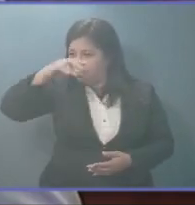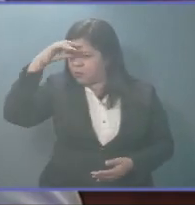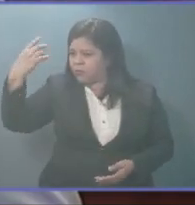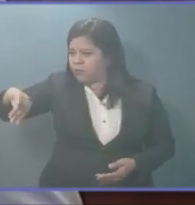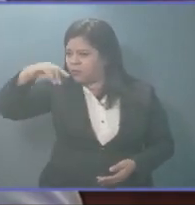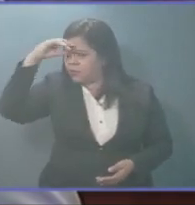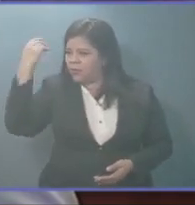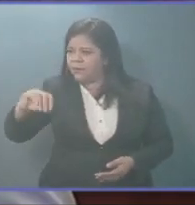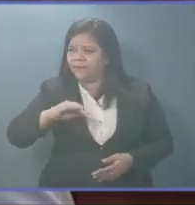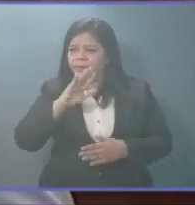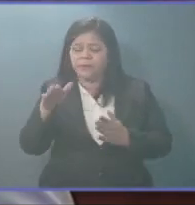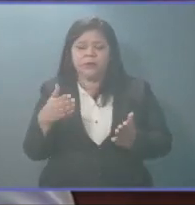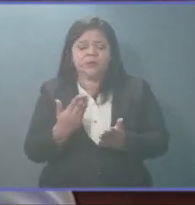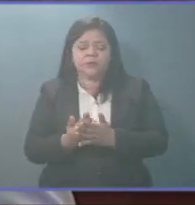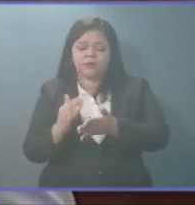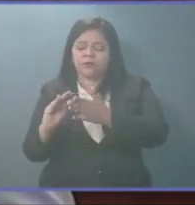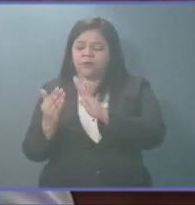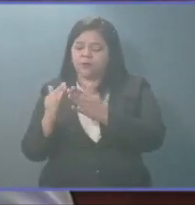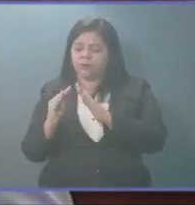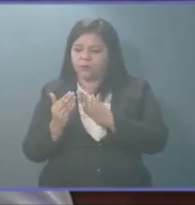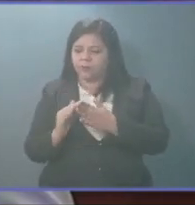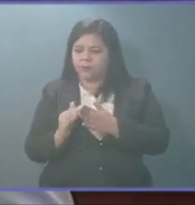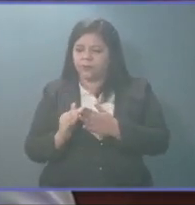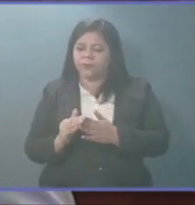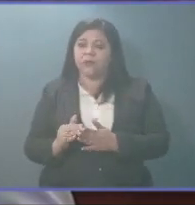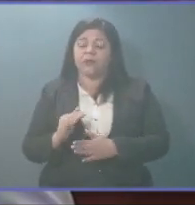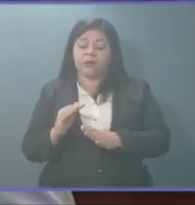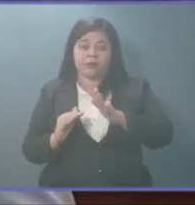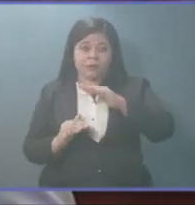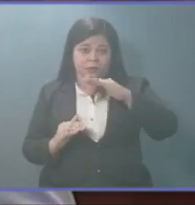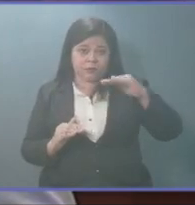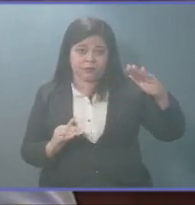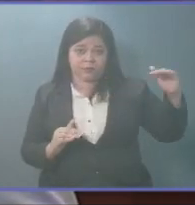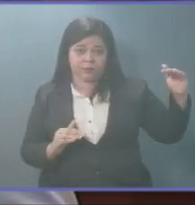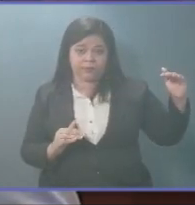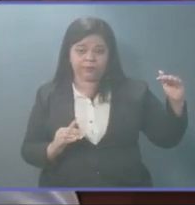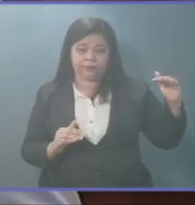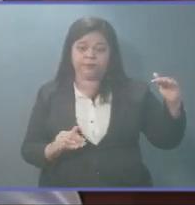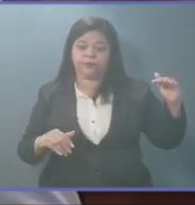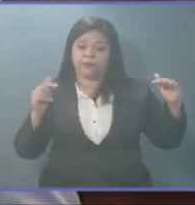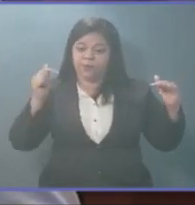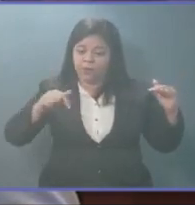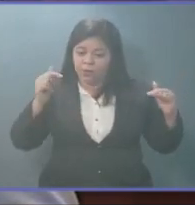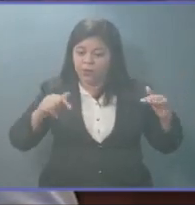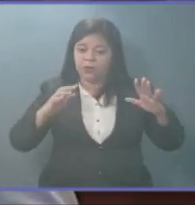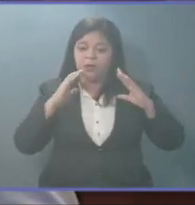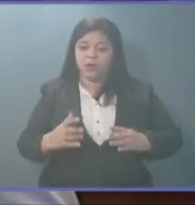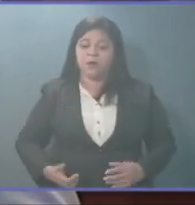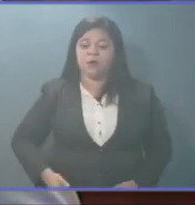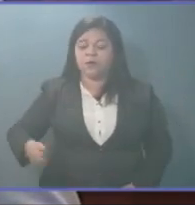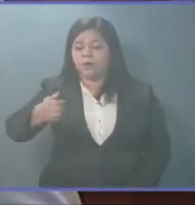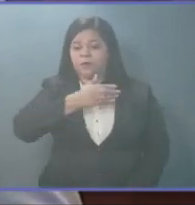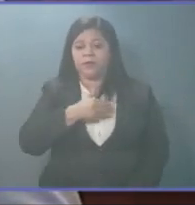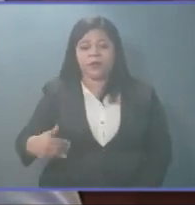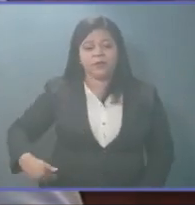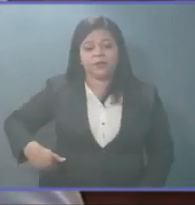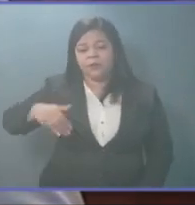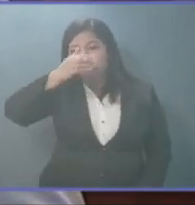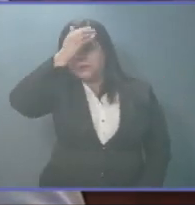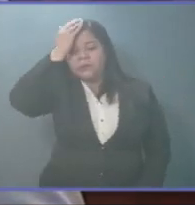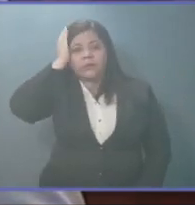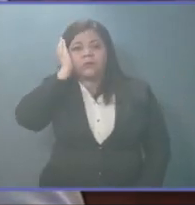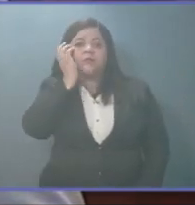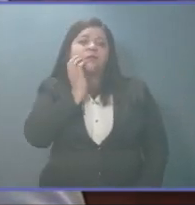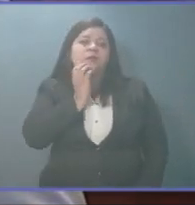todo y cada una de las comunidades a nivel nacional. En el gobierno del presidente Nayib Bukele, somos el ministerio